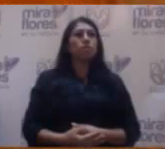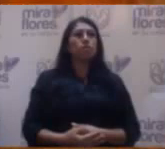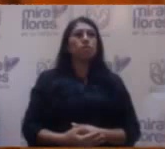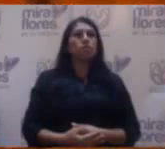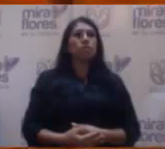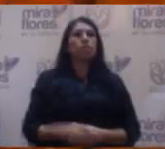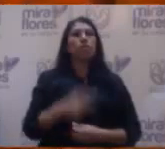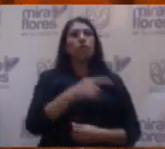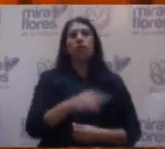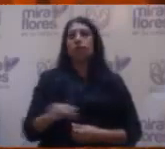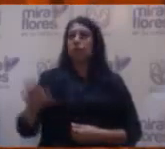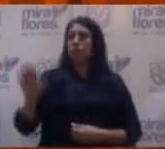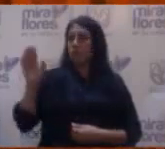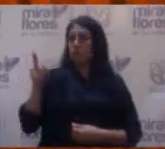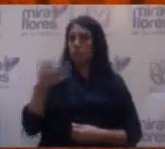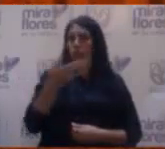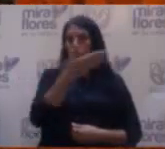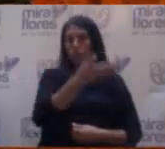Antes de darle el uso de la palabra